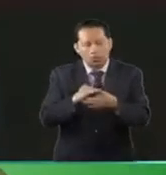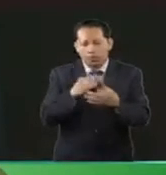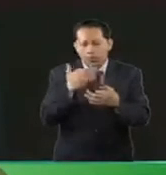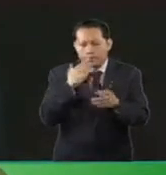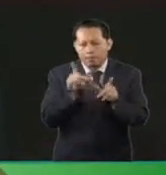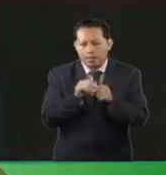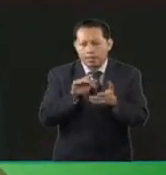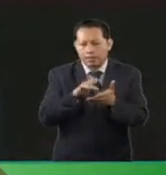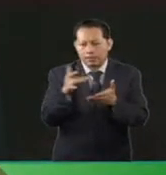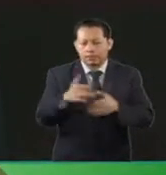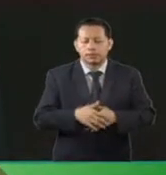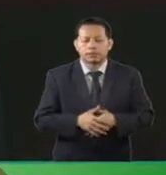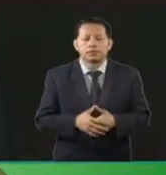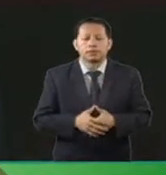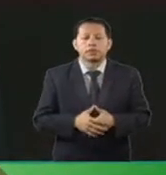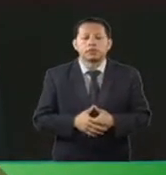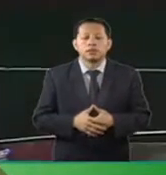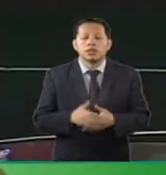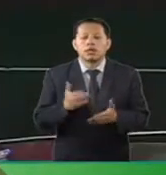gracias diputado tiene el uso la palabra